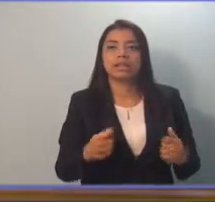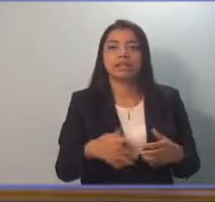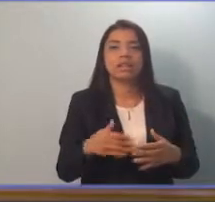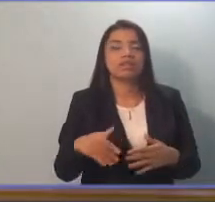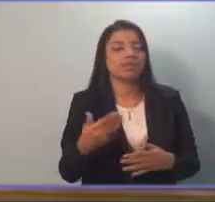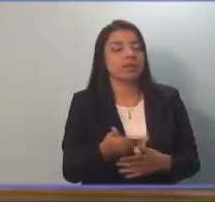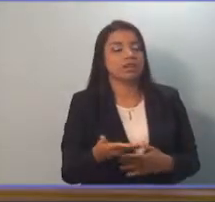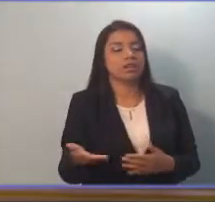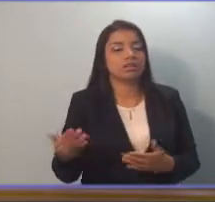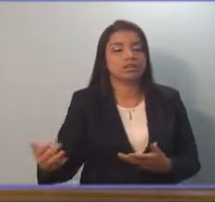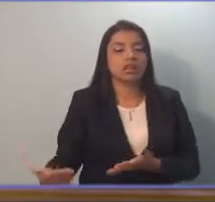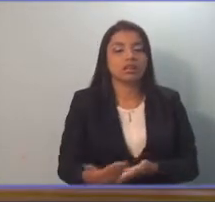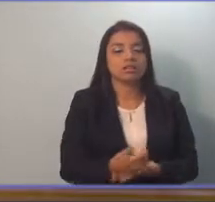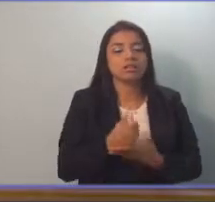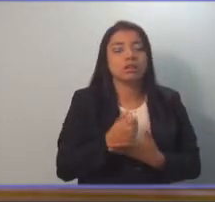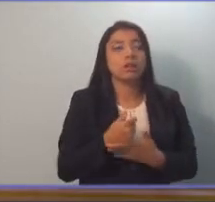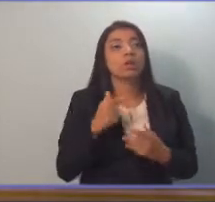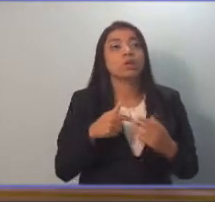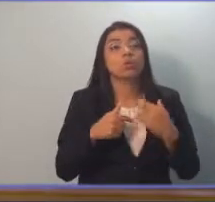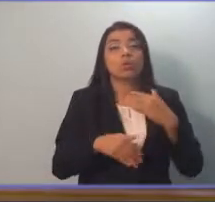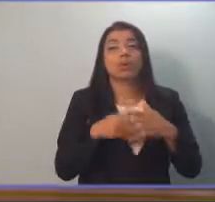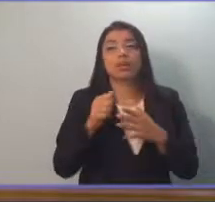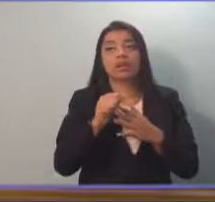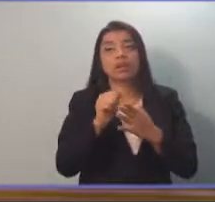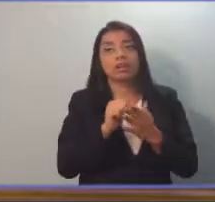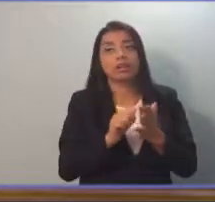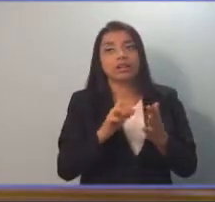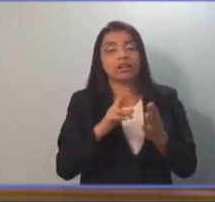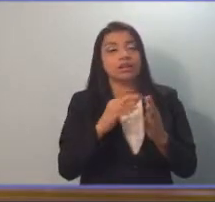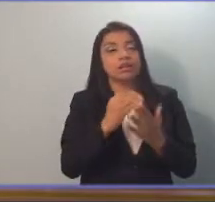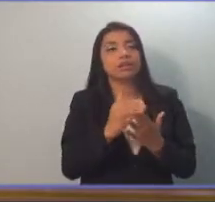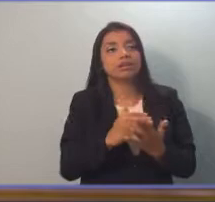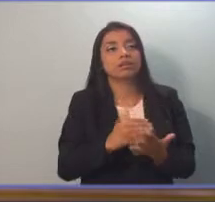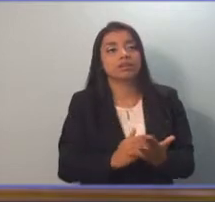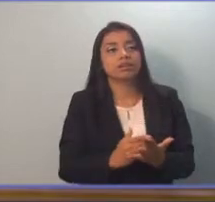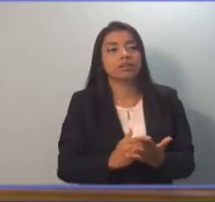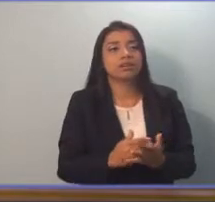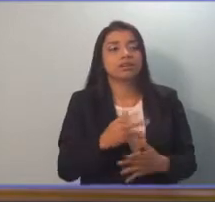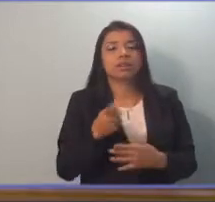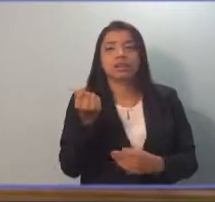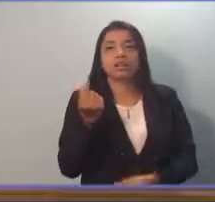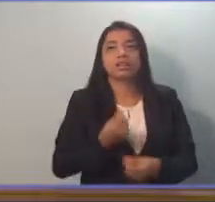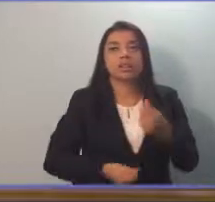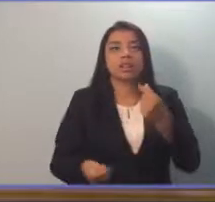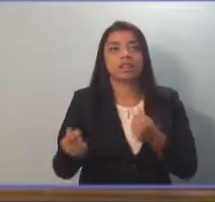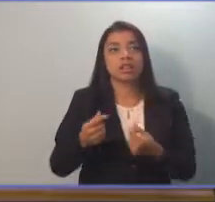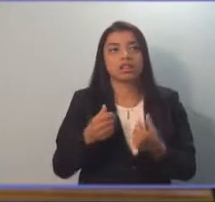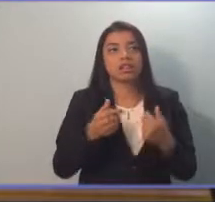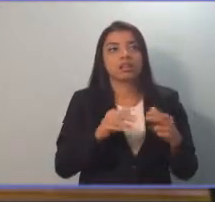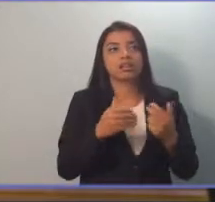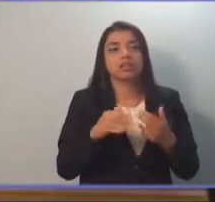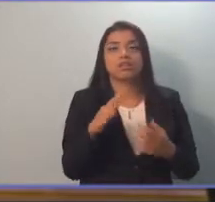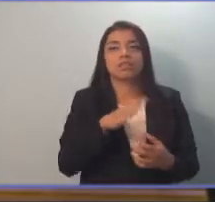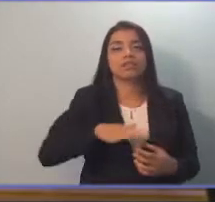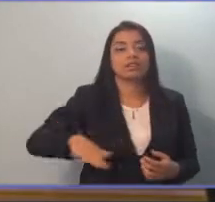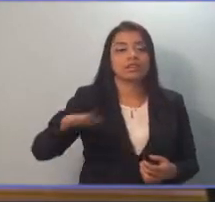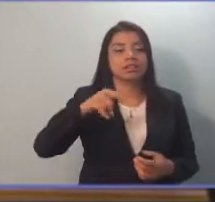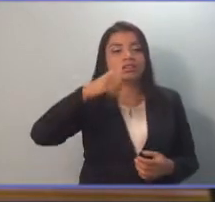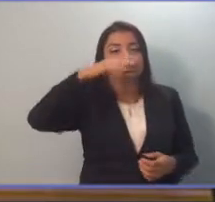todo tipo, con la desarticulación de las redes de lavado de dinero en diferentes lugares del